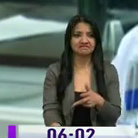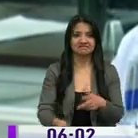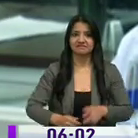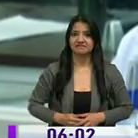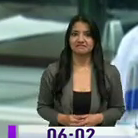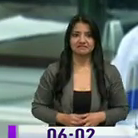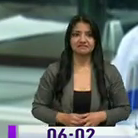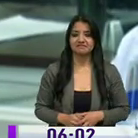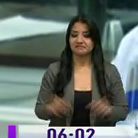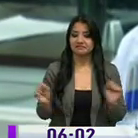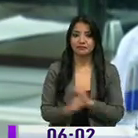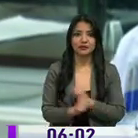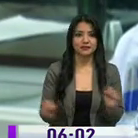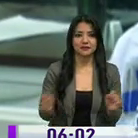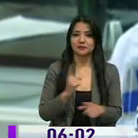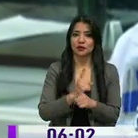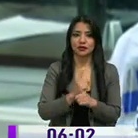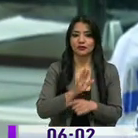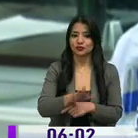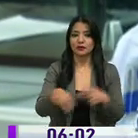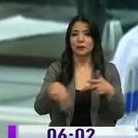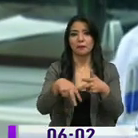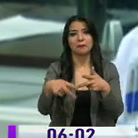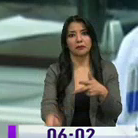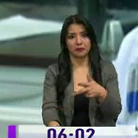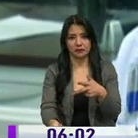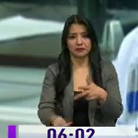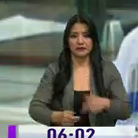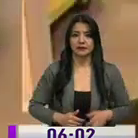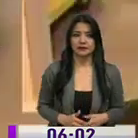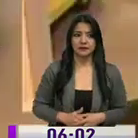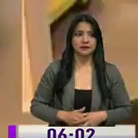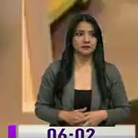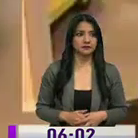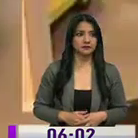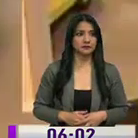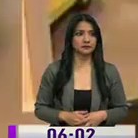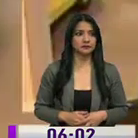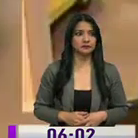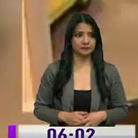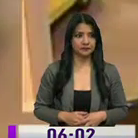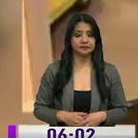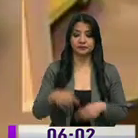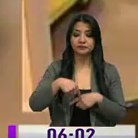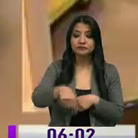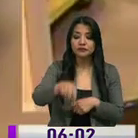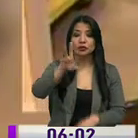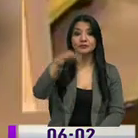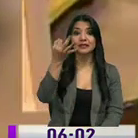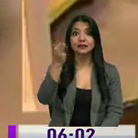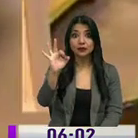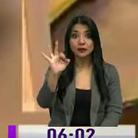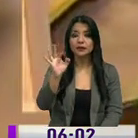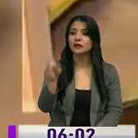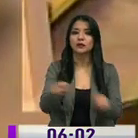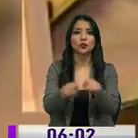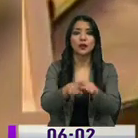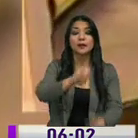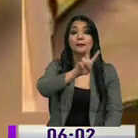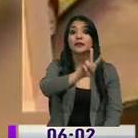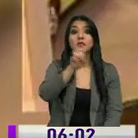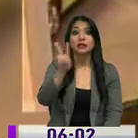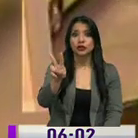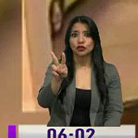imposible y fue que me impactó con su parte lateral izquierda del vehículo. En lo que va del año, se registran 22 casos de